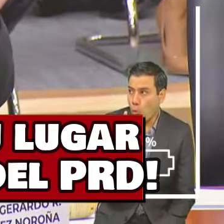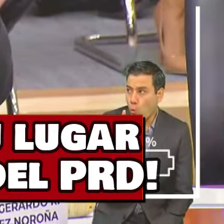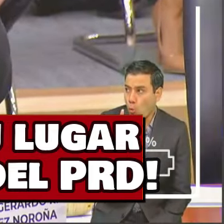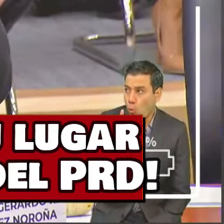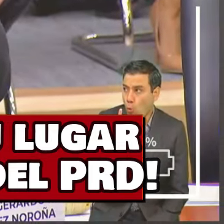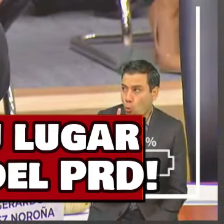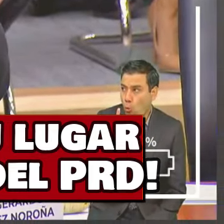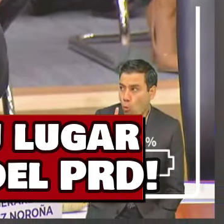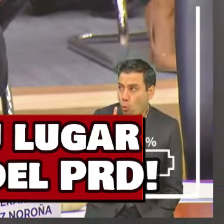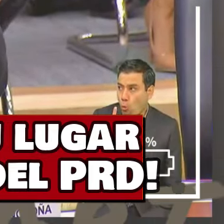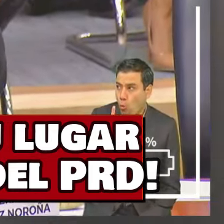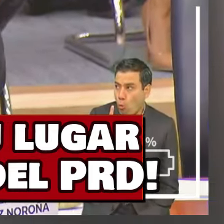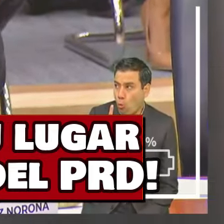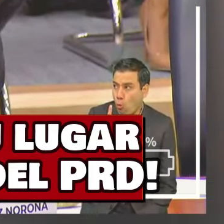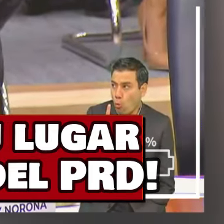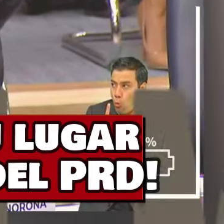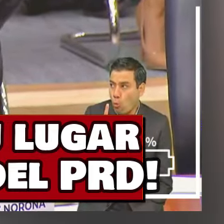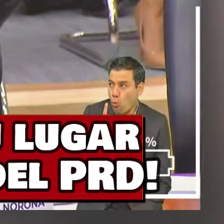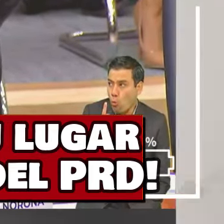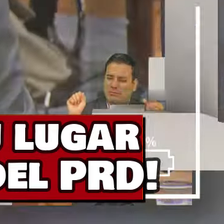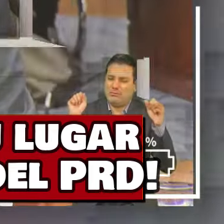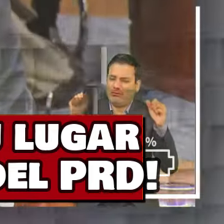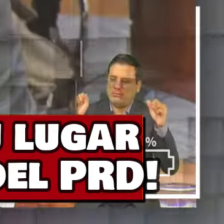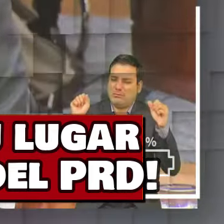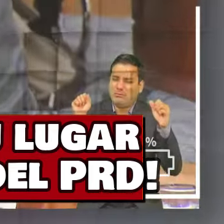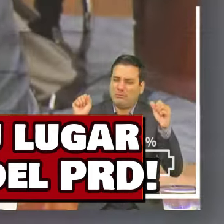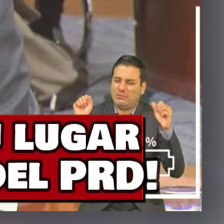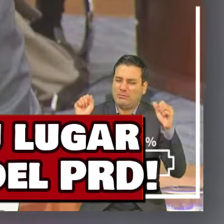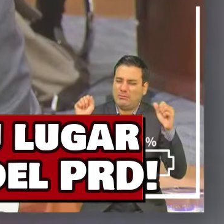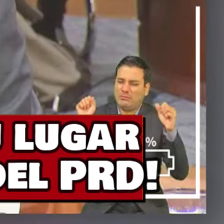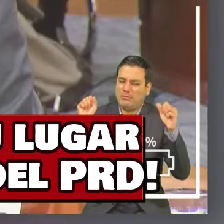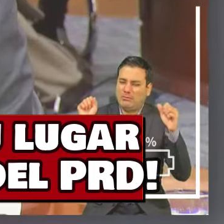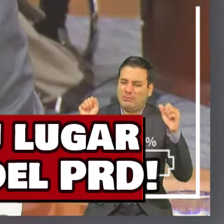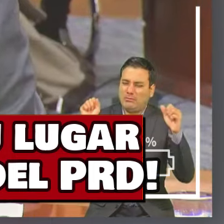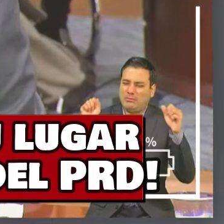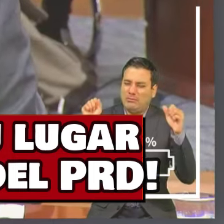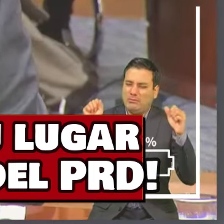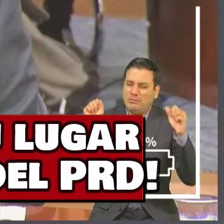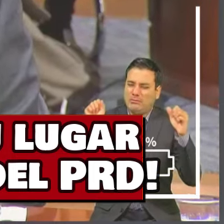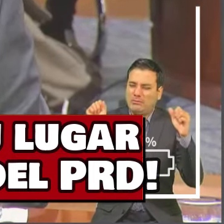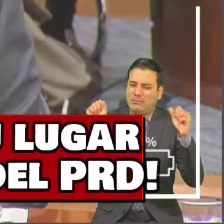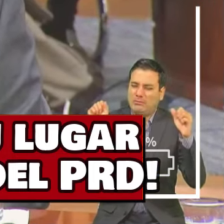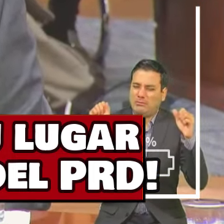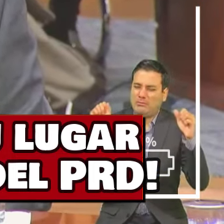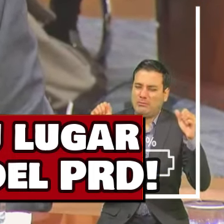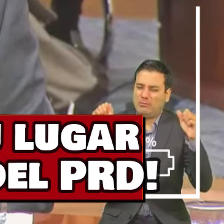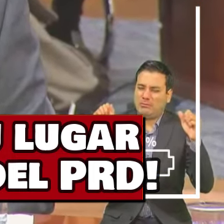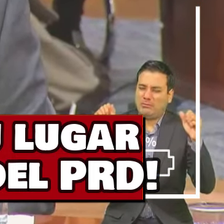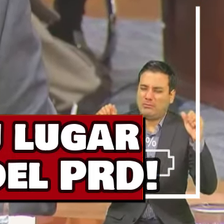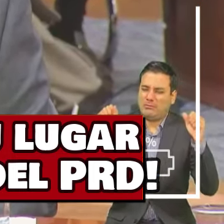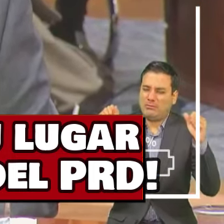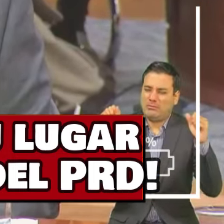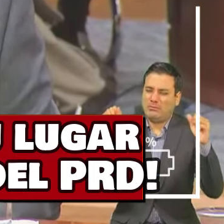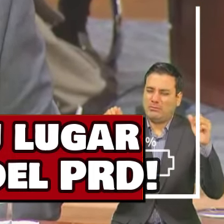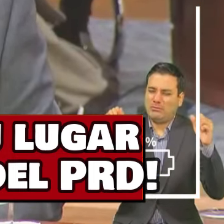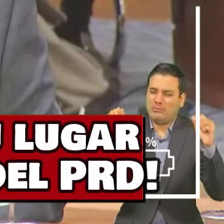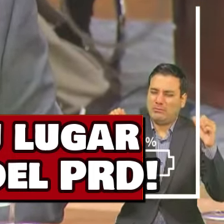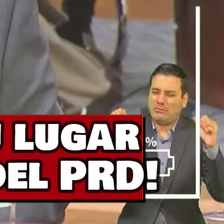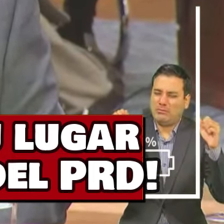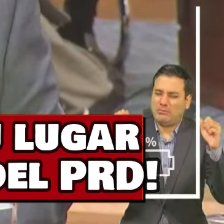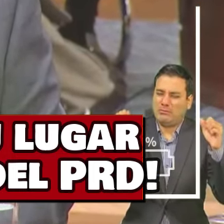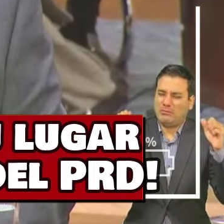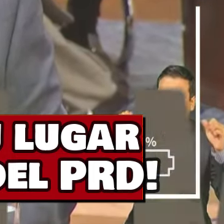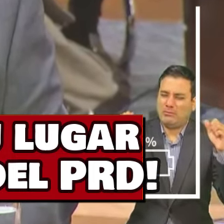la sanción desproporcionada aplicada a candidatos en casos de irregularidades financieras en precampañas. Recuerda casos injustos